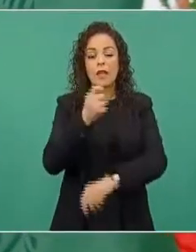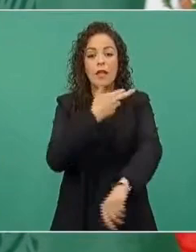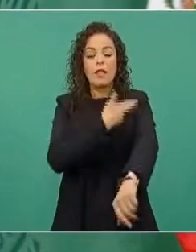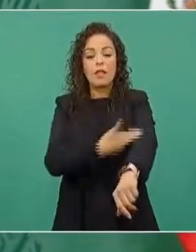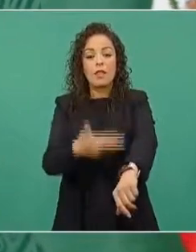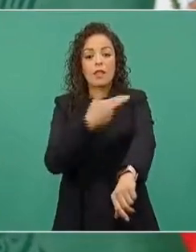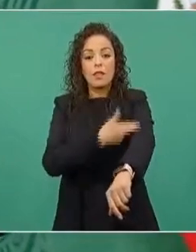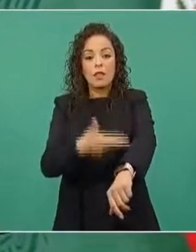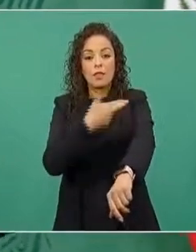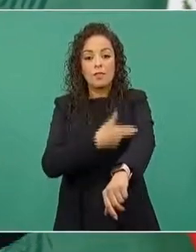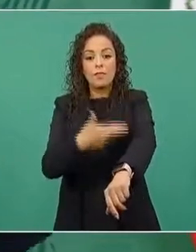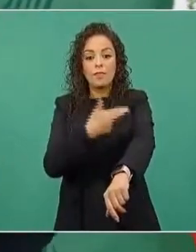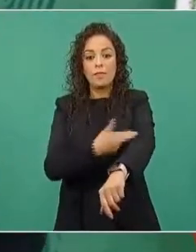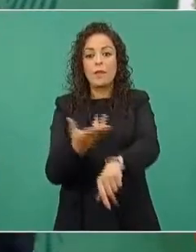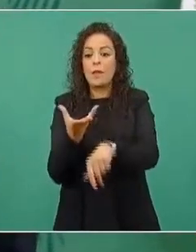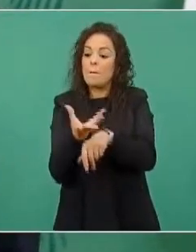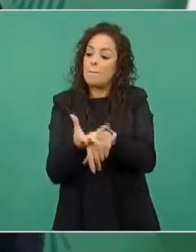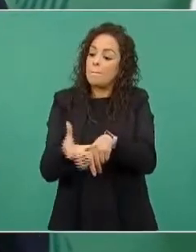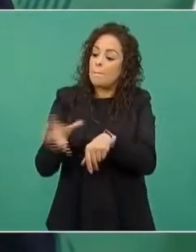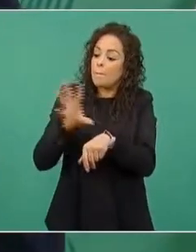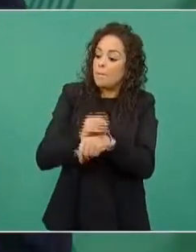gobierno de Estados Unidos.